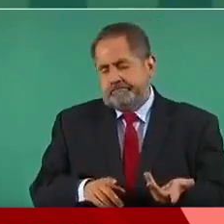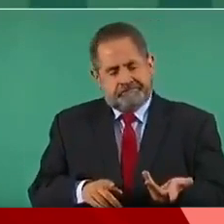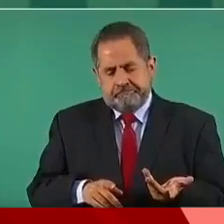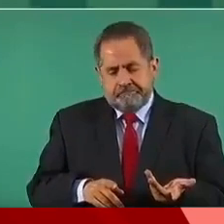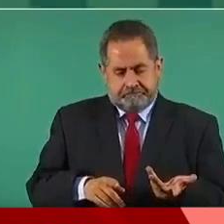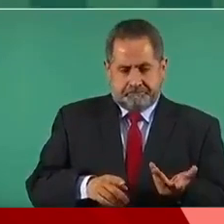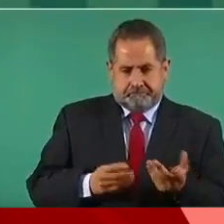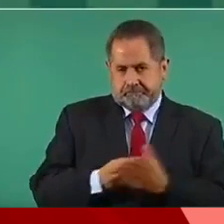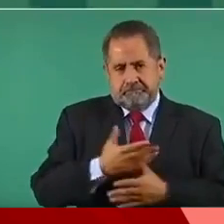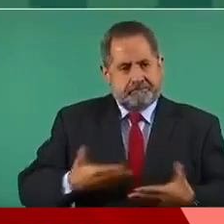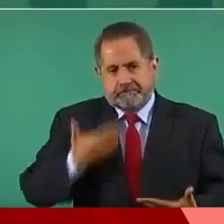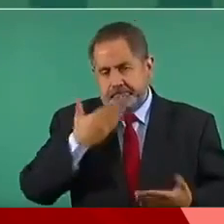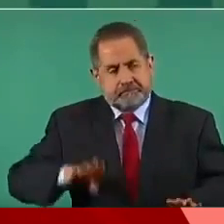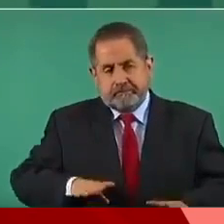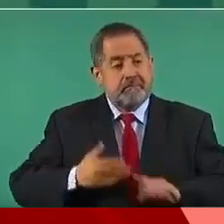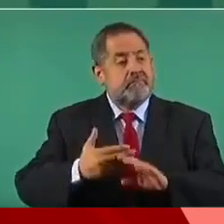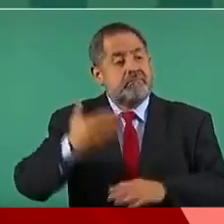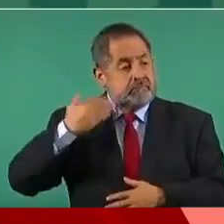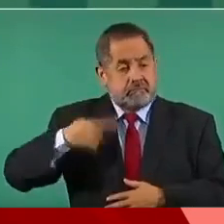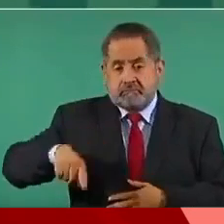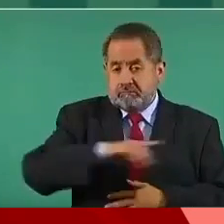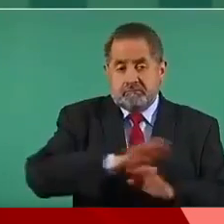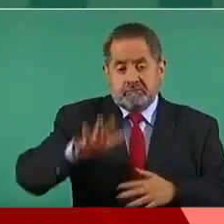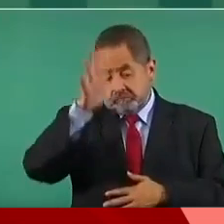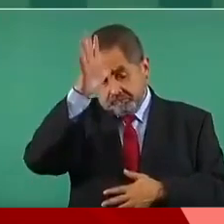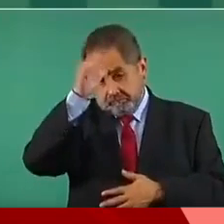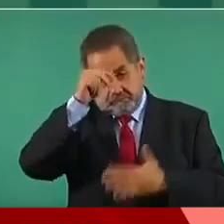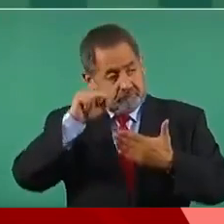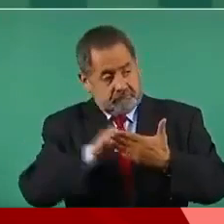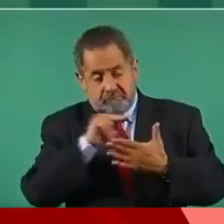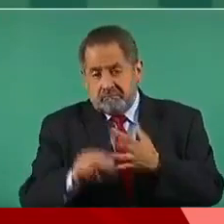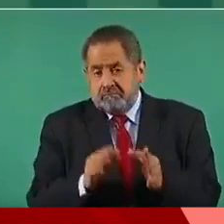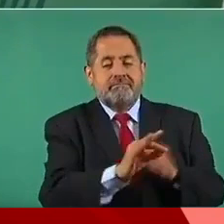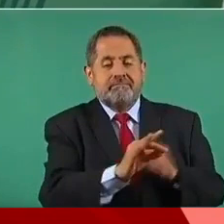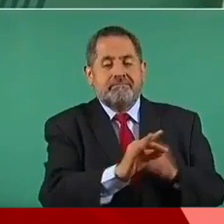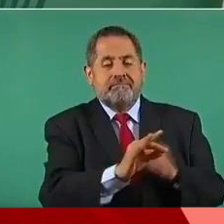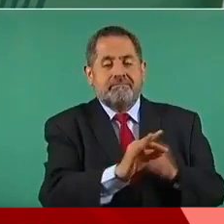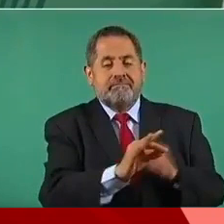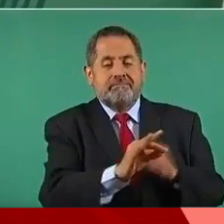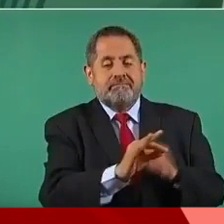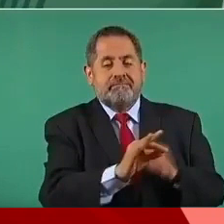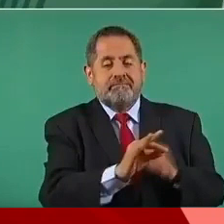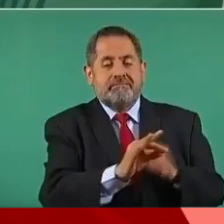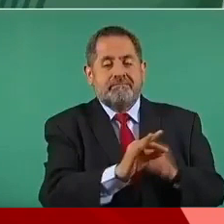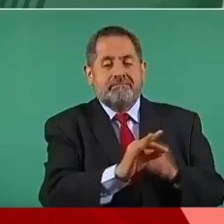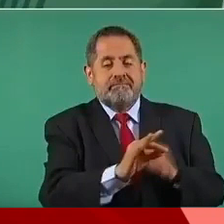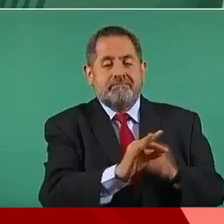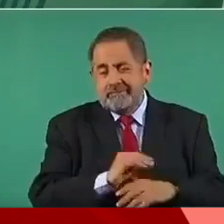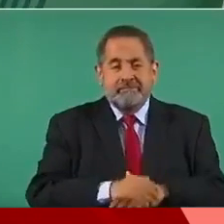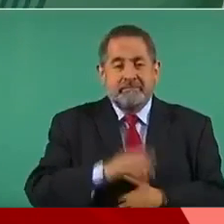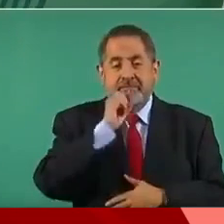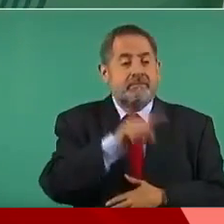a lo que ya se acordó, y también que no le haga caso a